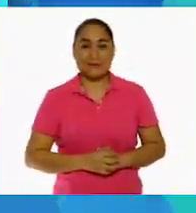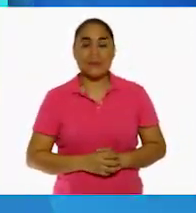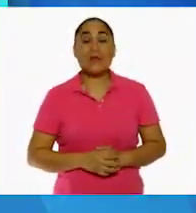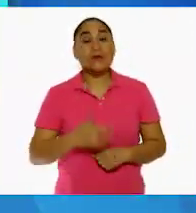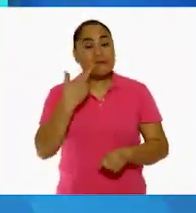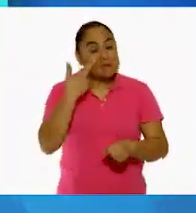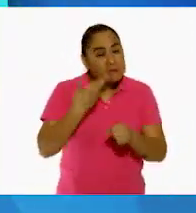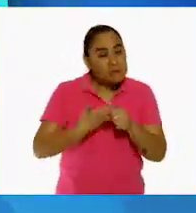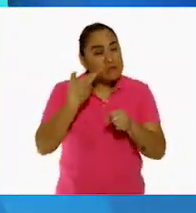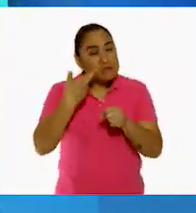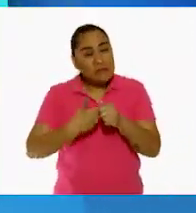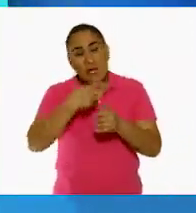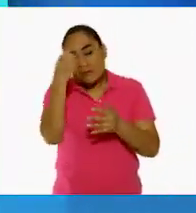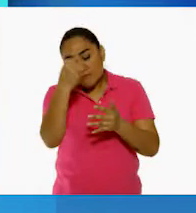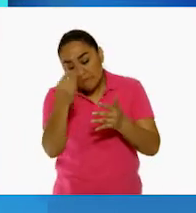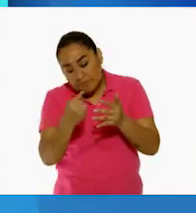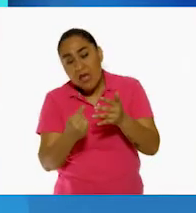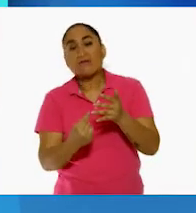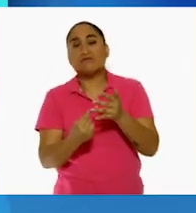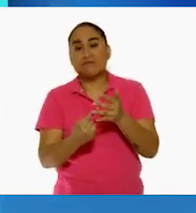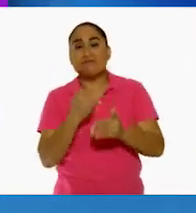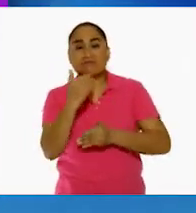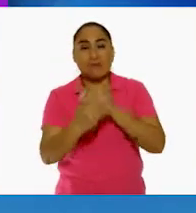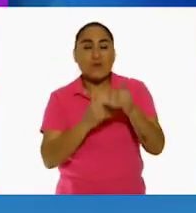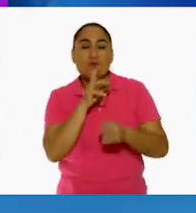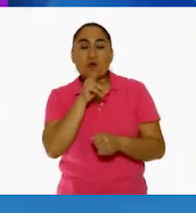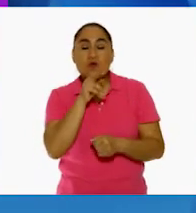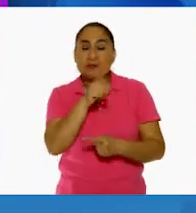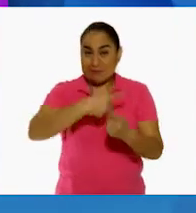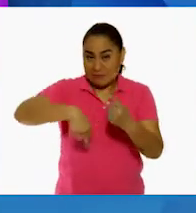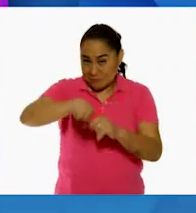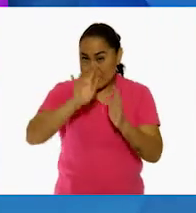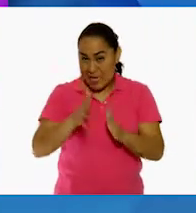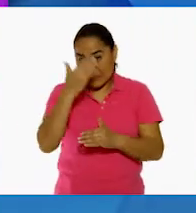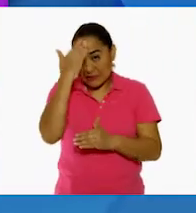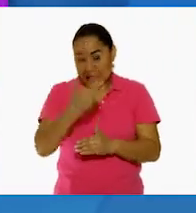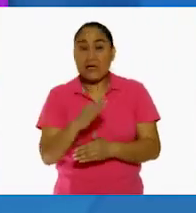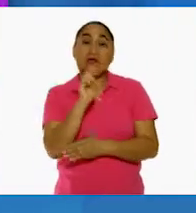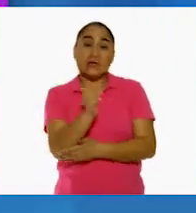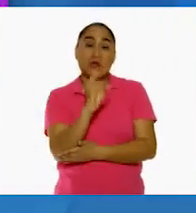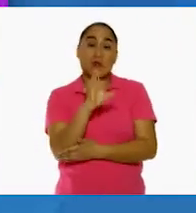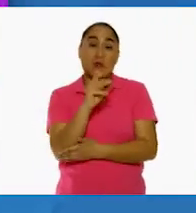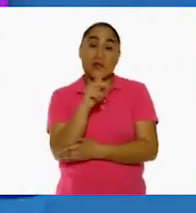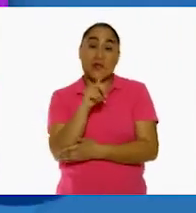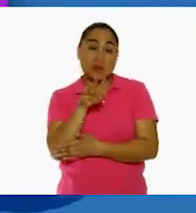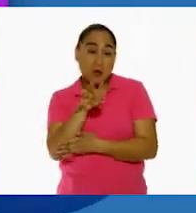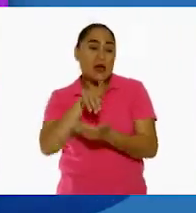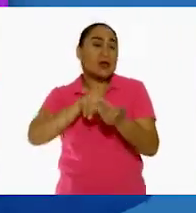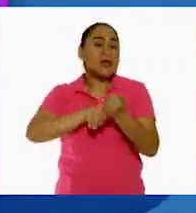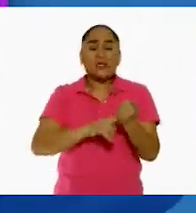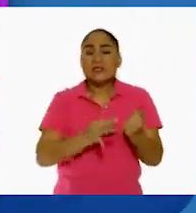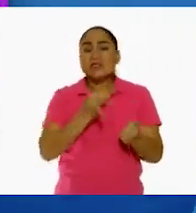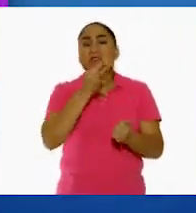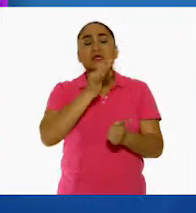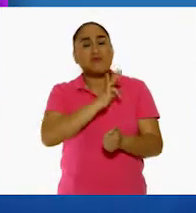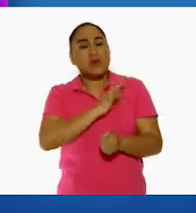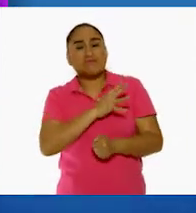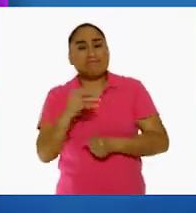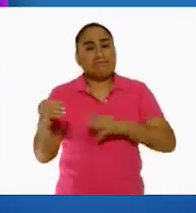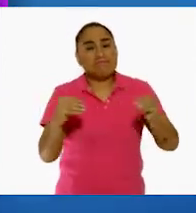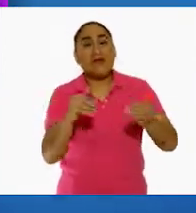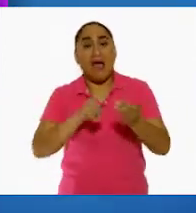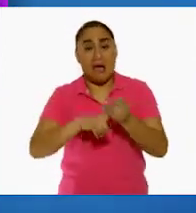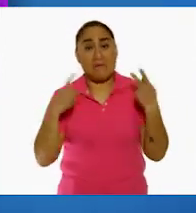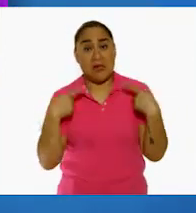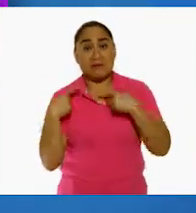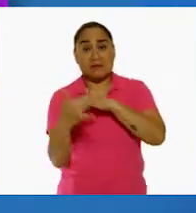Buenas prácticas para seguir adelante. Como todos sabemos, la COVID-19 es una enfermedad que se contagia muy fácilmente entre las